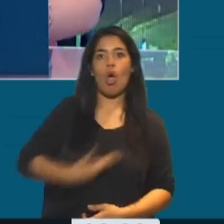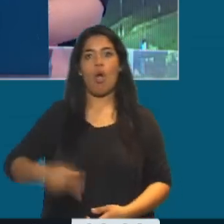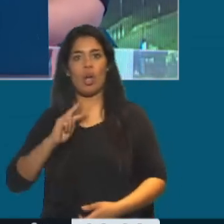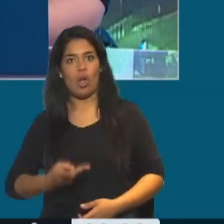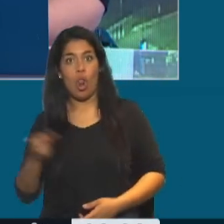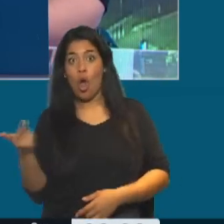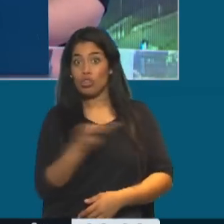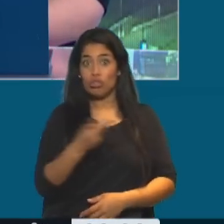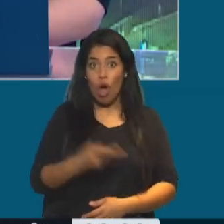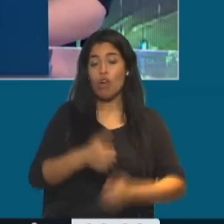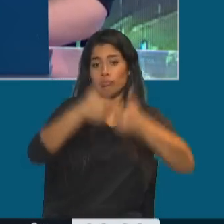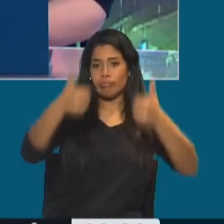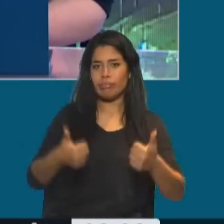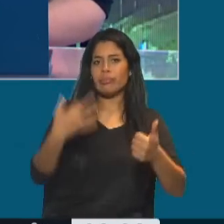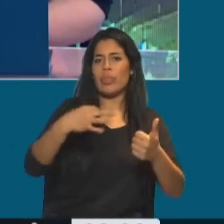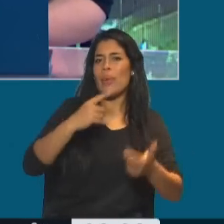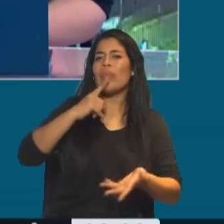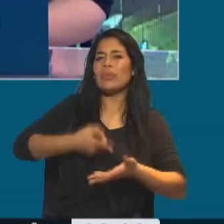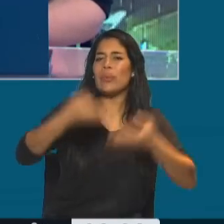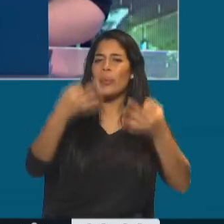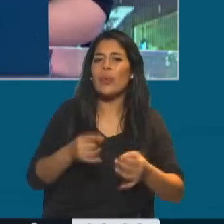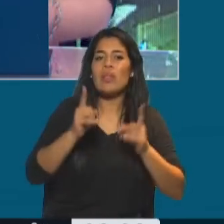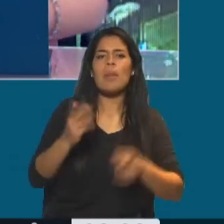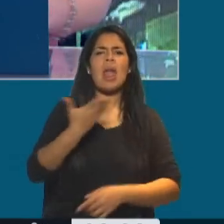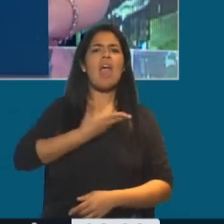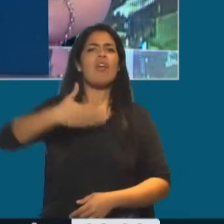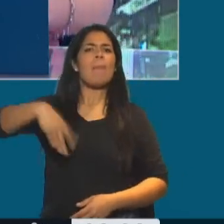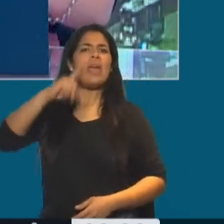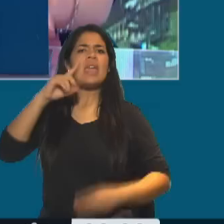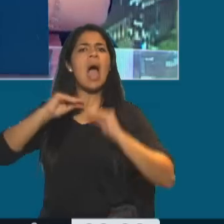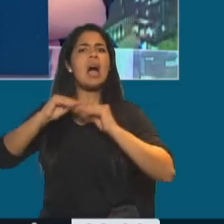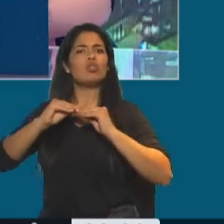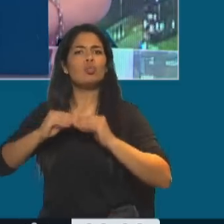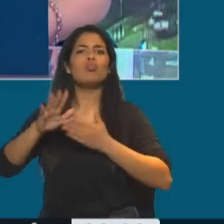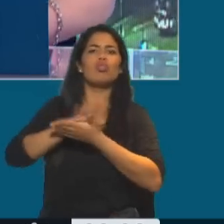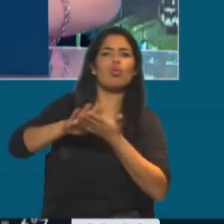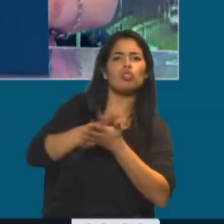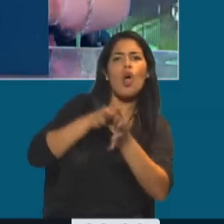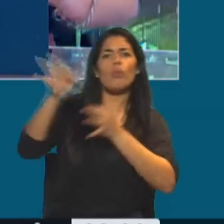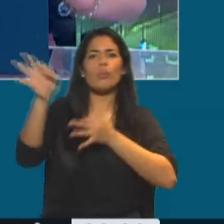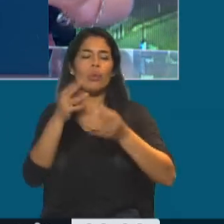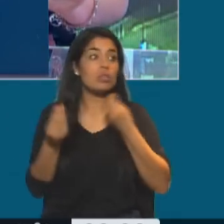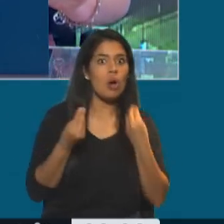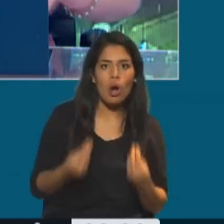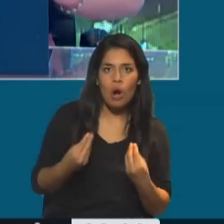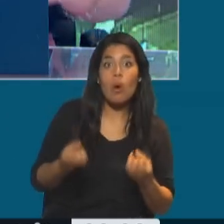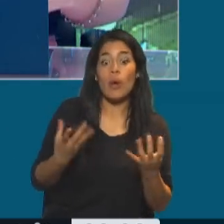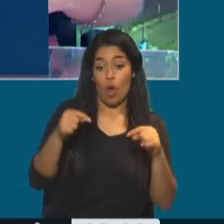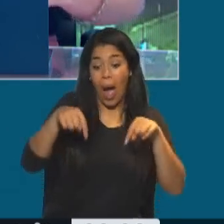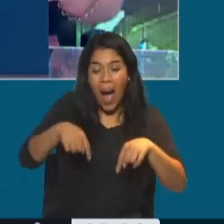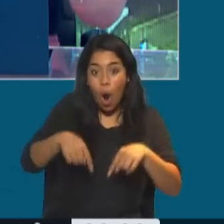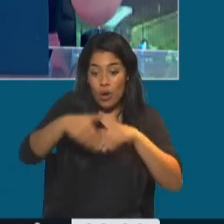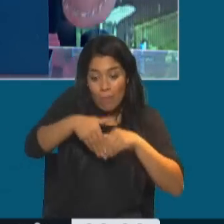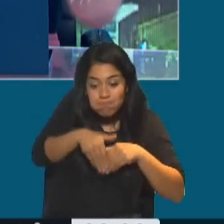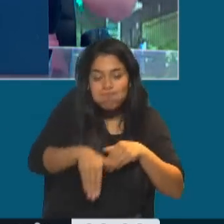¿Quién va a responder también a lo que solicita el Fondo Monetario Internacional? Es algo que de acá hasta las 10 de la mañana para el mercado tiene que estar claro, porque si no va